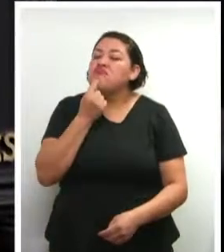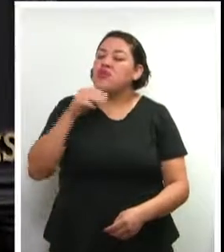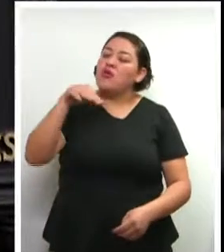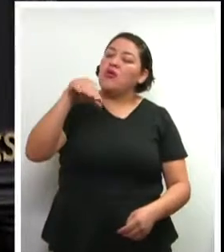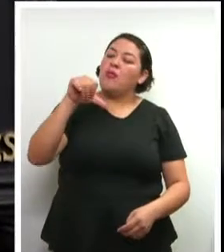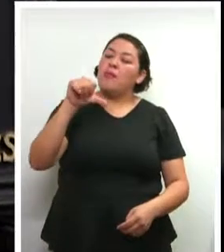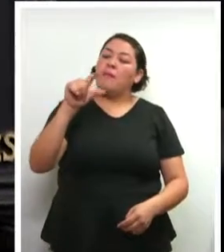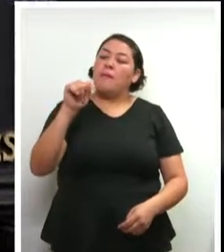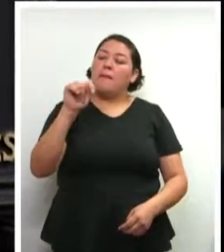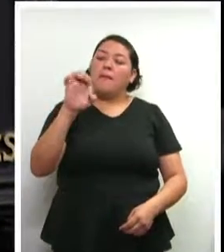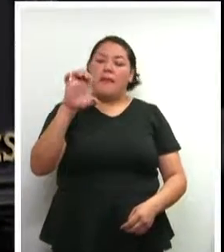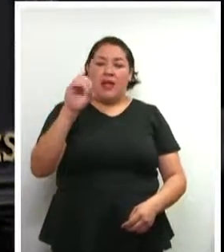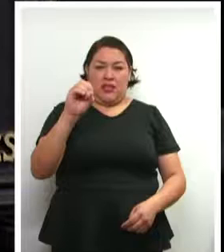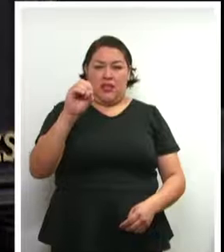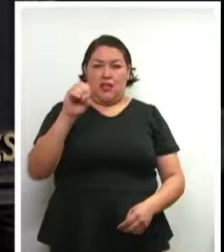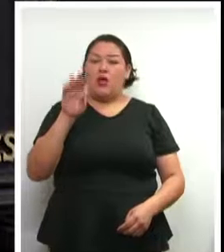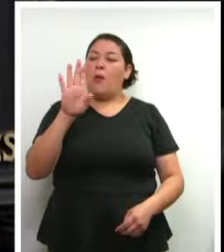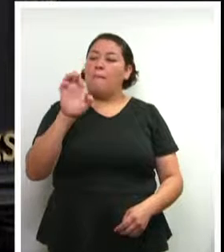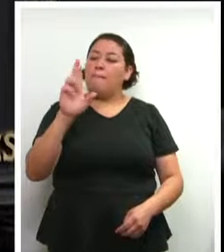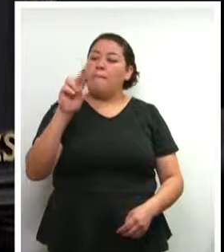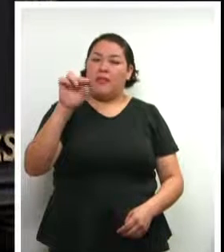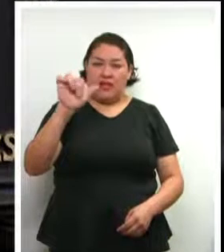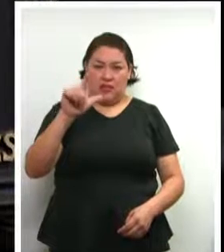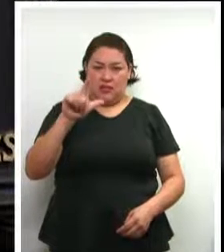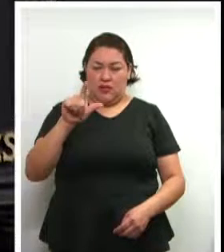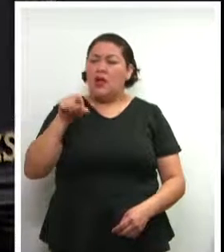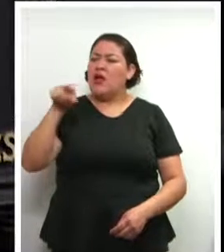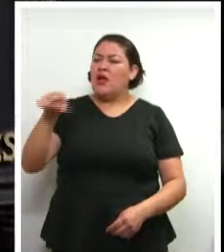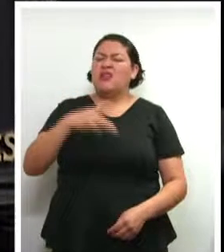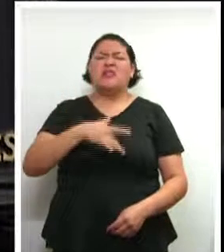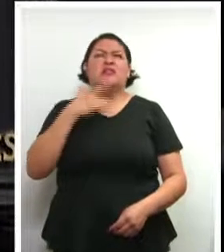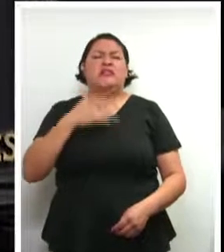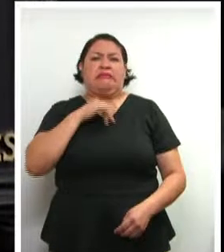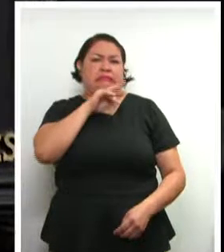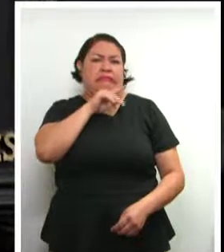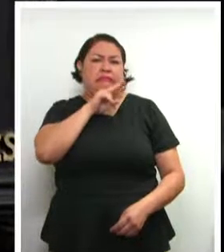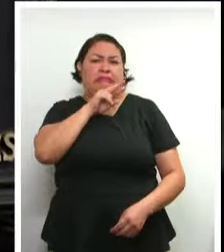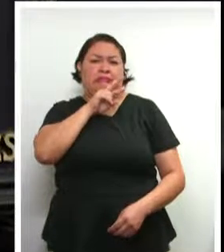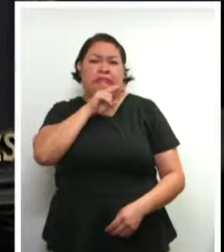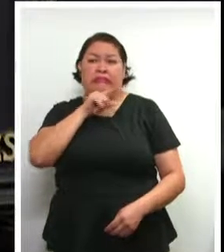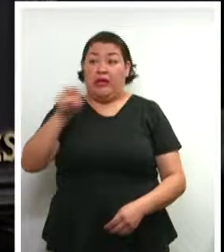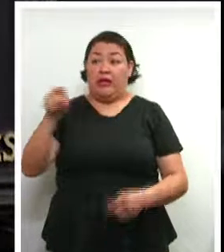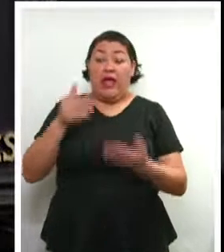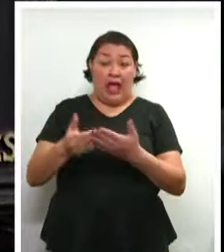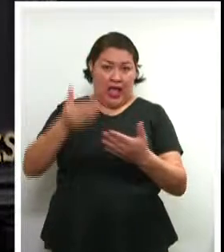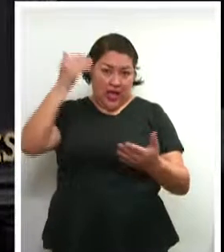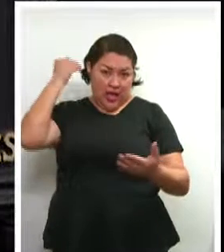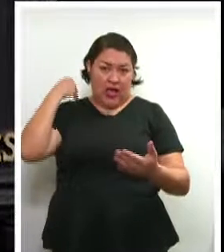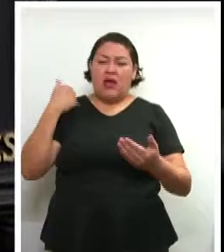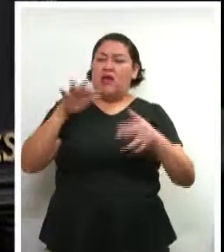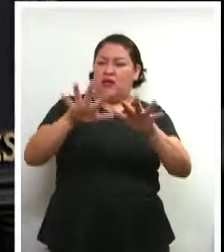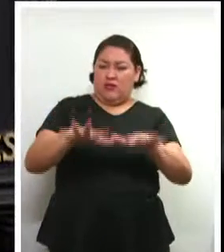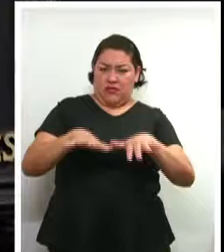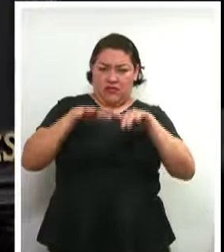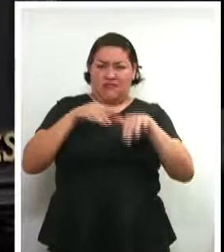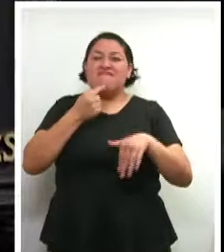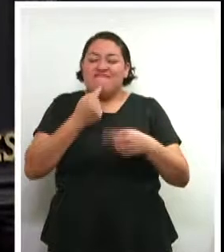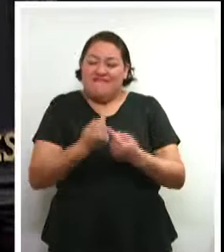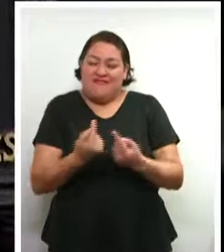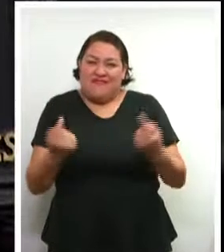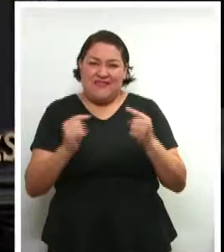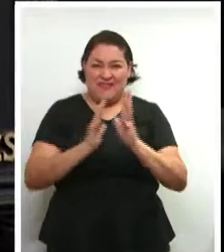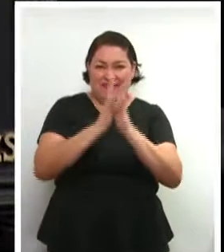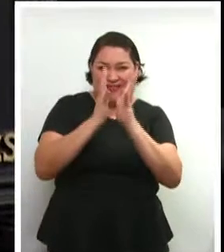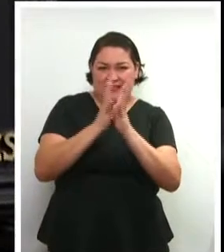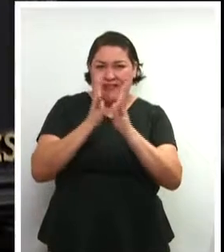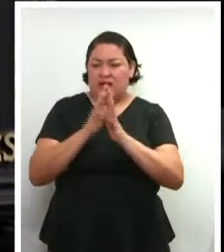Bernal Ortega nos hizo llegar una inquietud que él presentó en el 9º Parlamento Infantil y que ha buscado